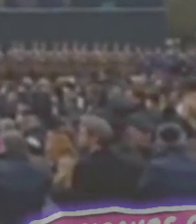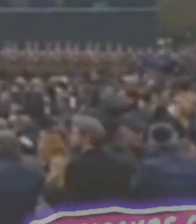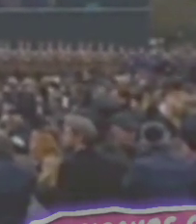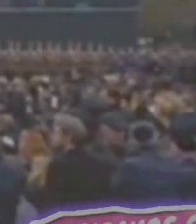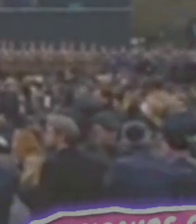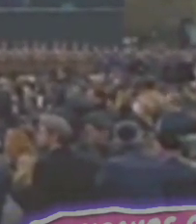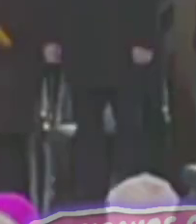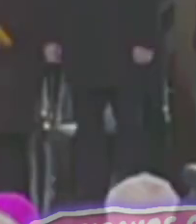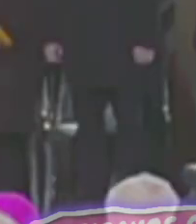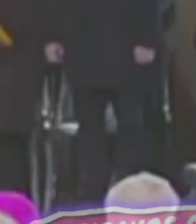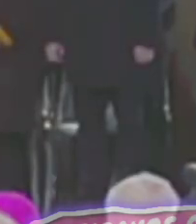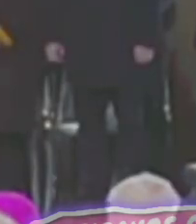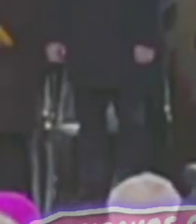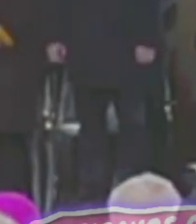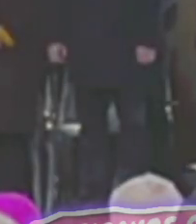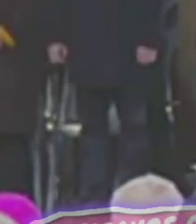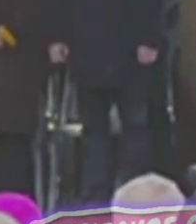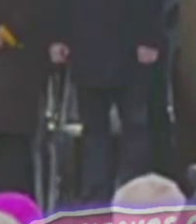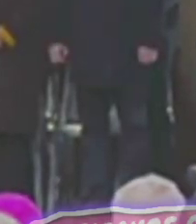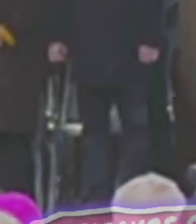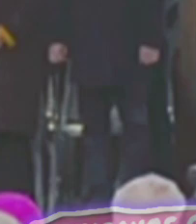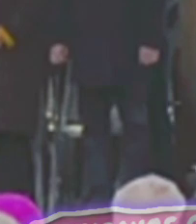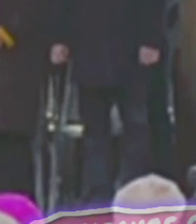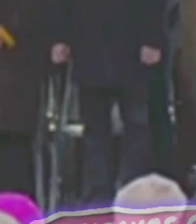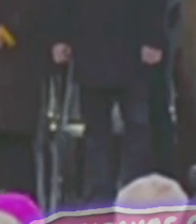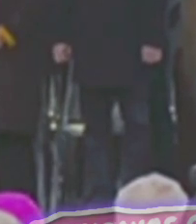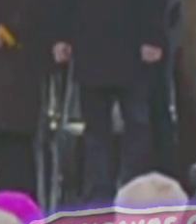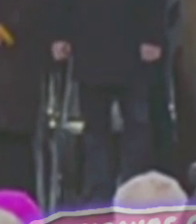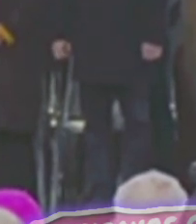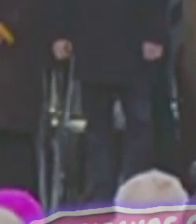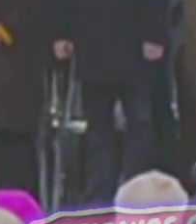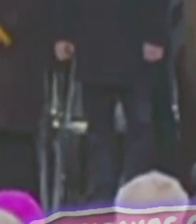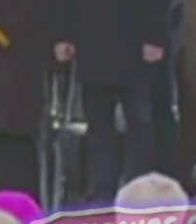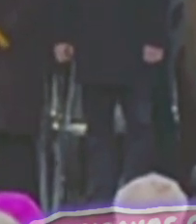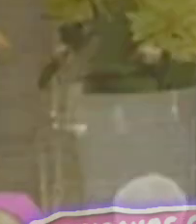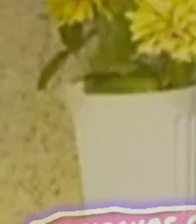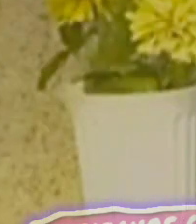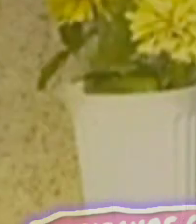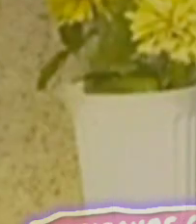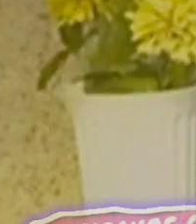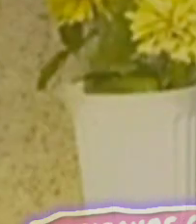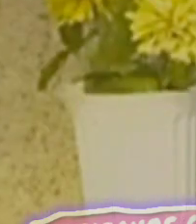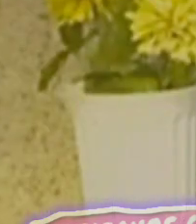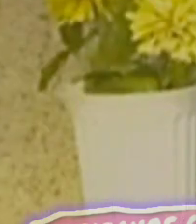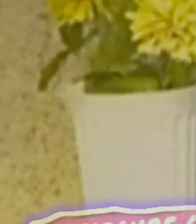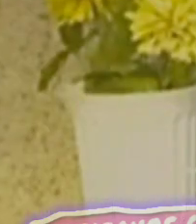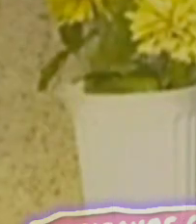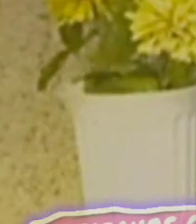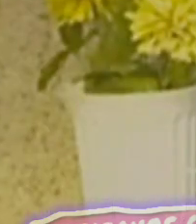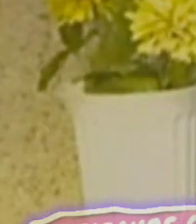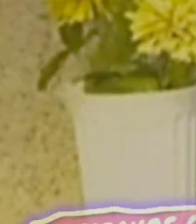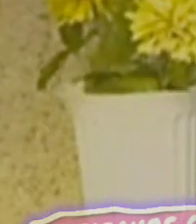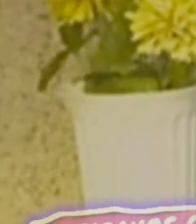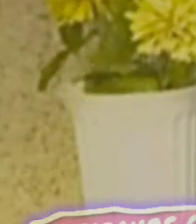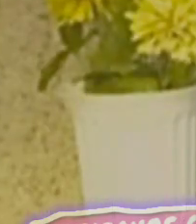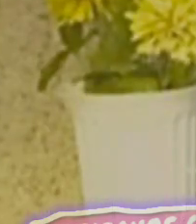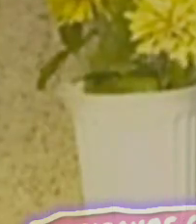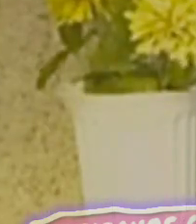naciones. Con ello, se reconoce el derecho a la verdad y la dignidad que tienen los pueblos y grupos